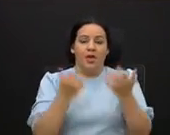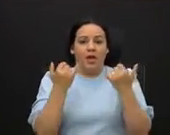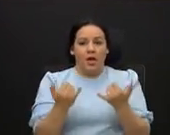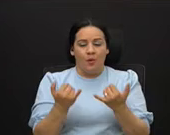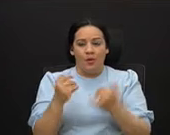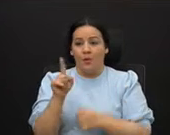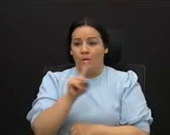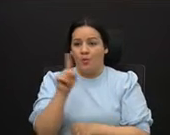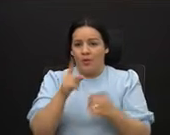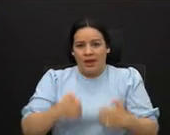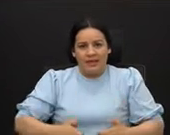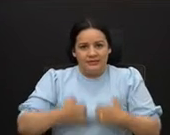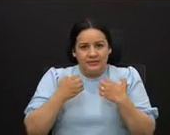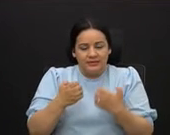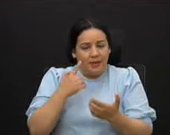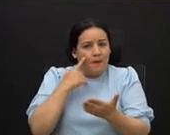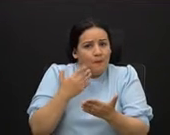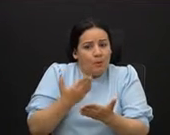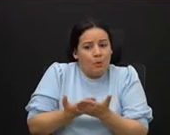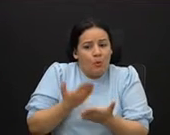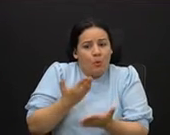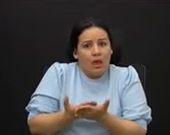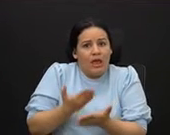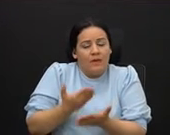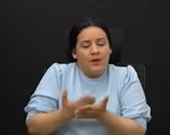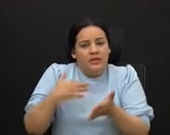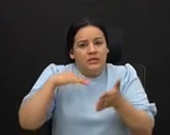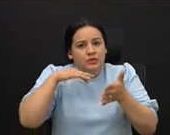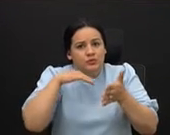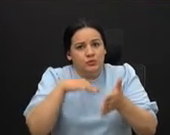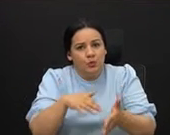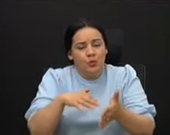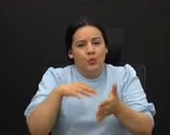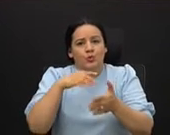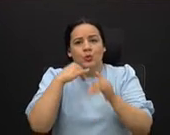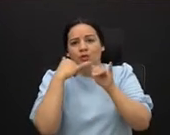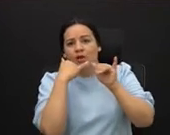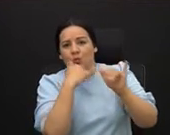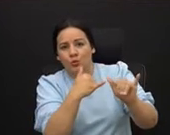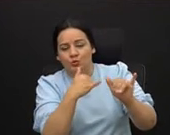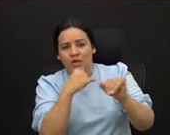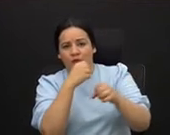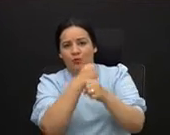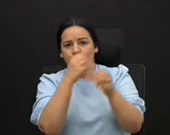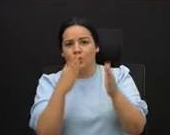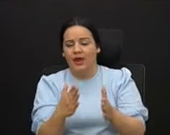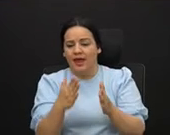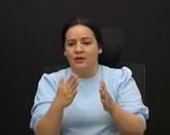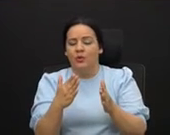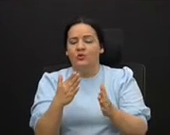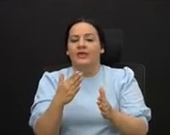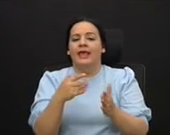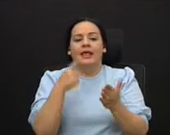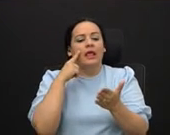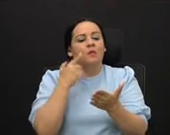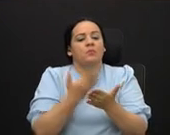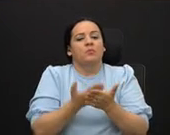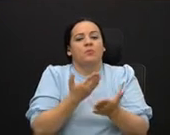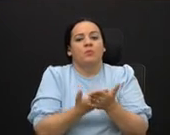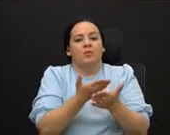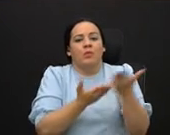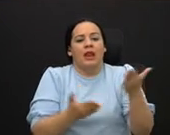Tampoco existen pruebas de estudios ni denuncias de funcionarios donde conste el ambiente al que